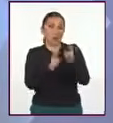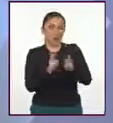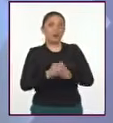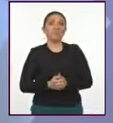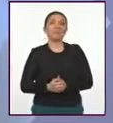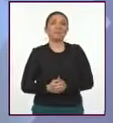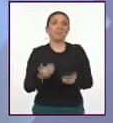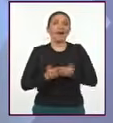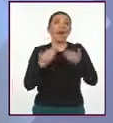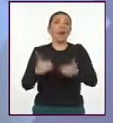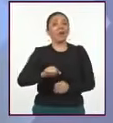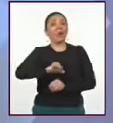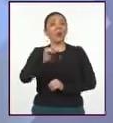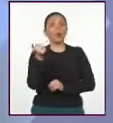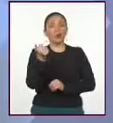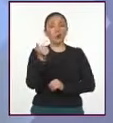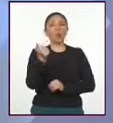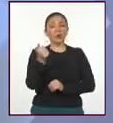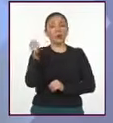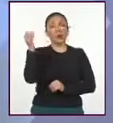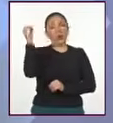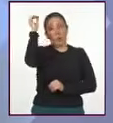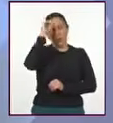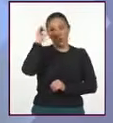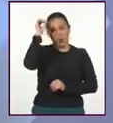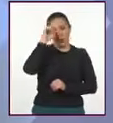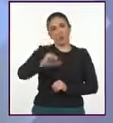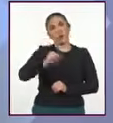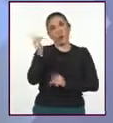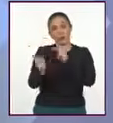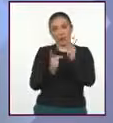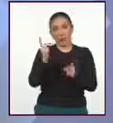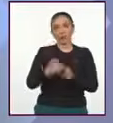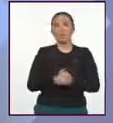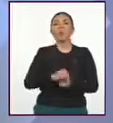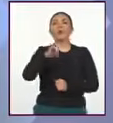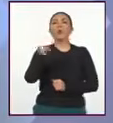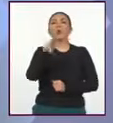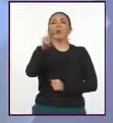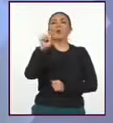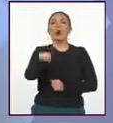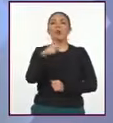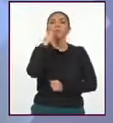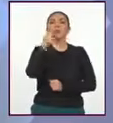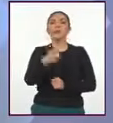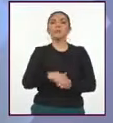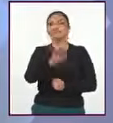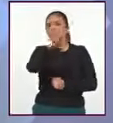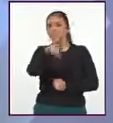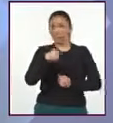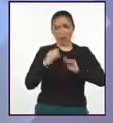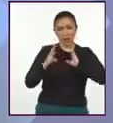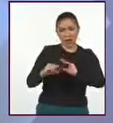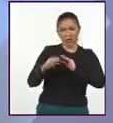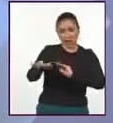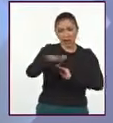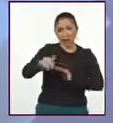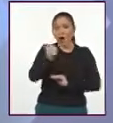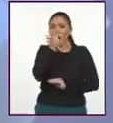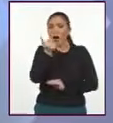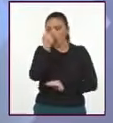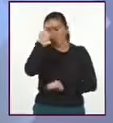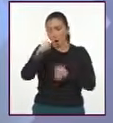leer otro comentario y otra pregunta. Juan José Nieto nos pregunta, ¿cómo enseñar a los estudiantes a